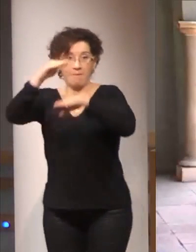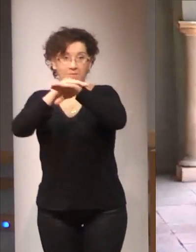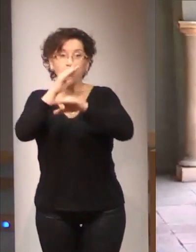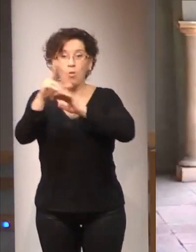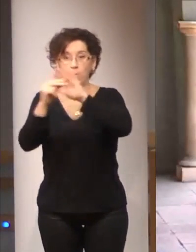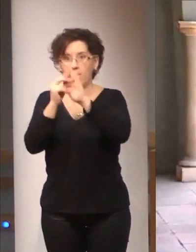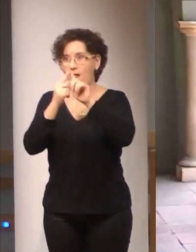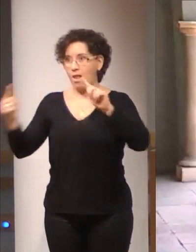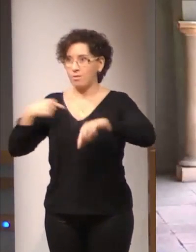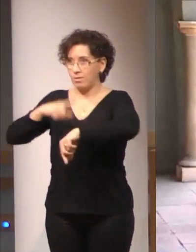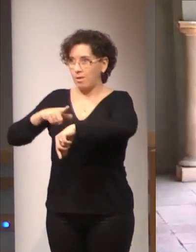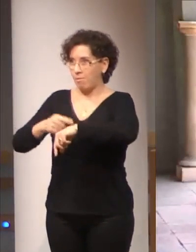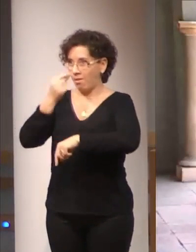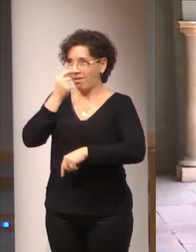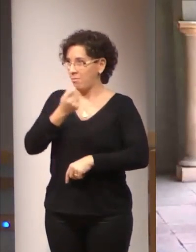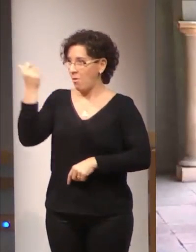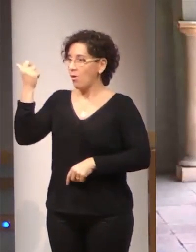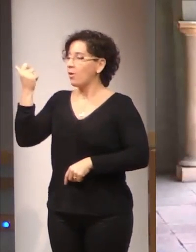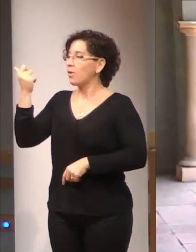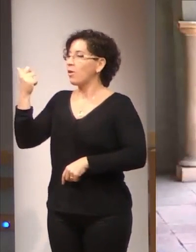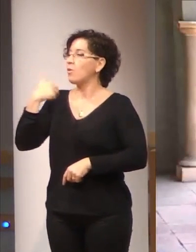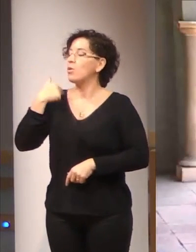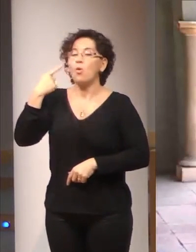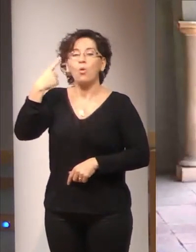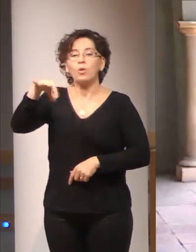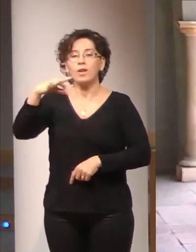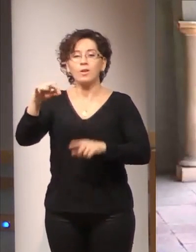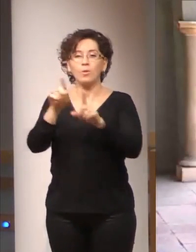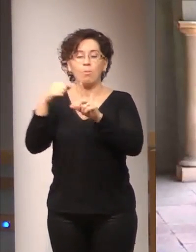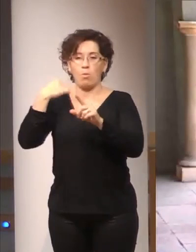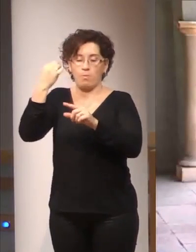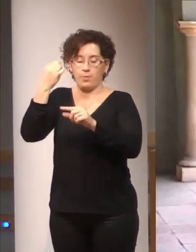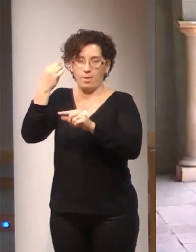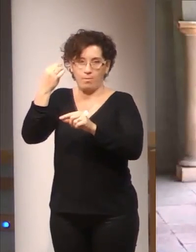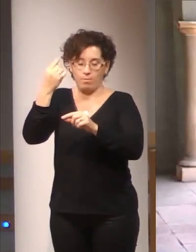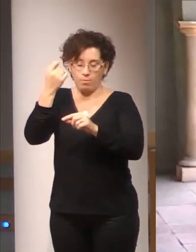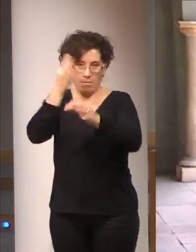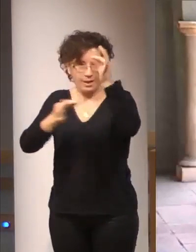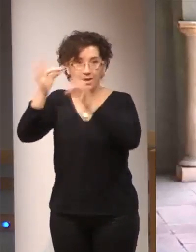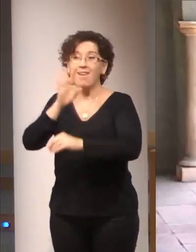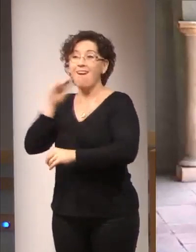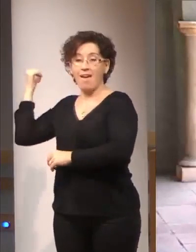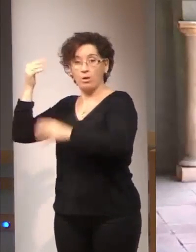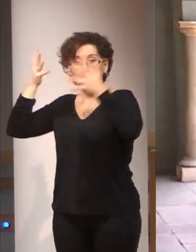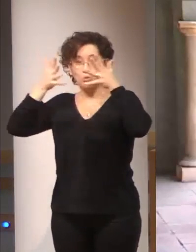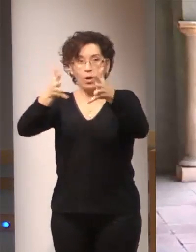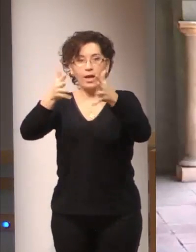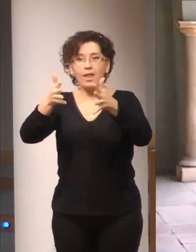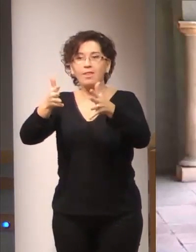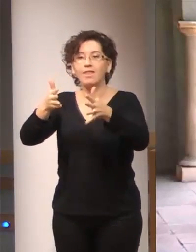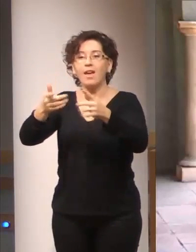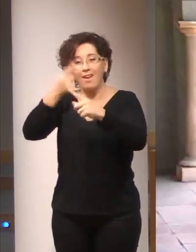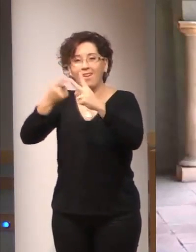poquito largo, me queda poco tiempo, pero quiero solo puntualizar que algunas de las sugerencias que hacía en el vídeo ya se han